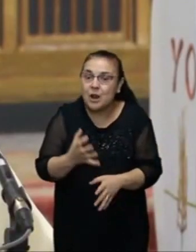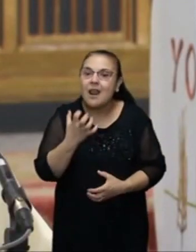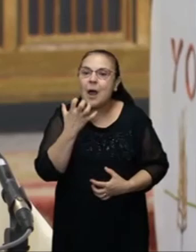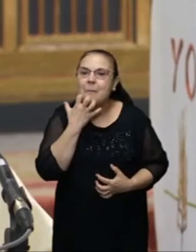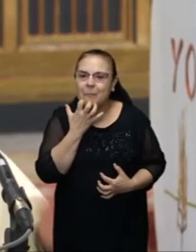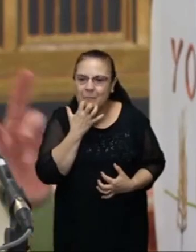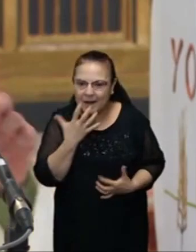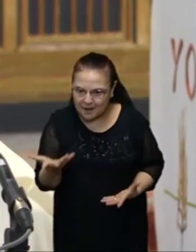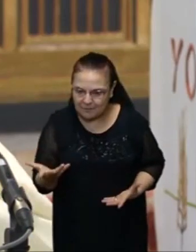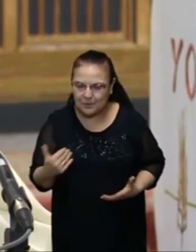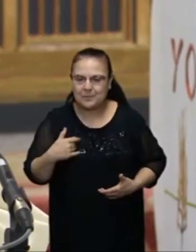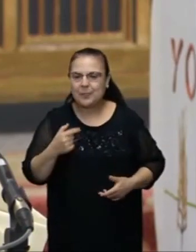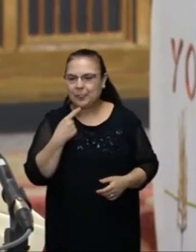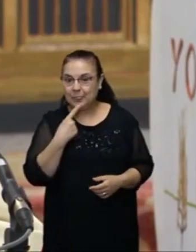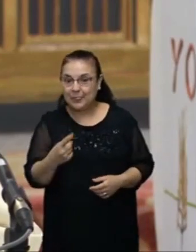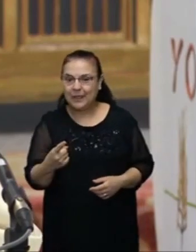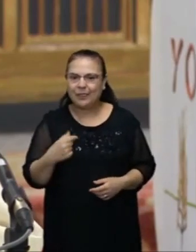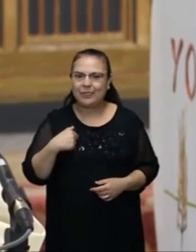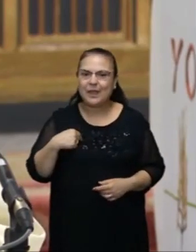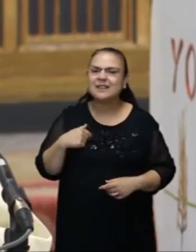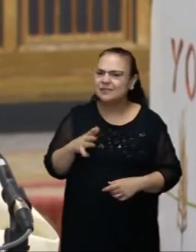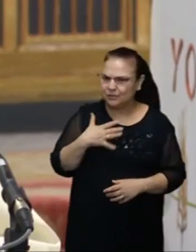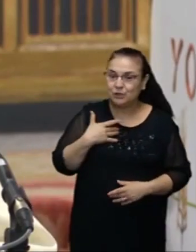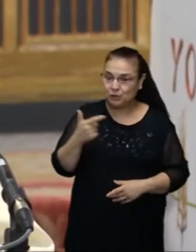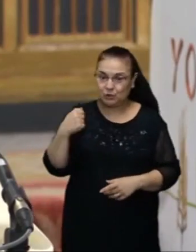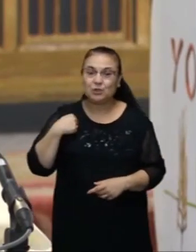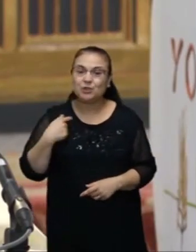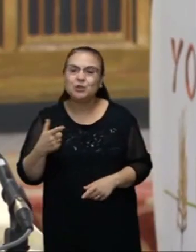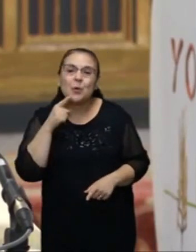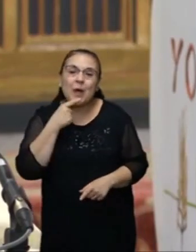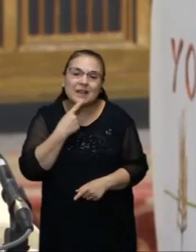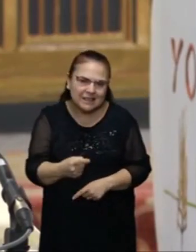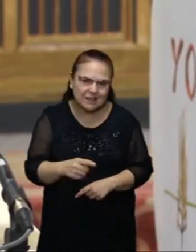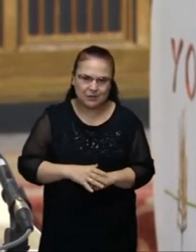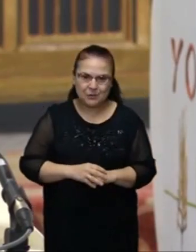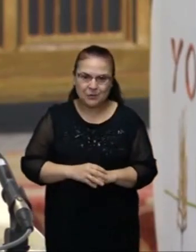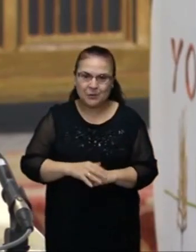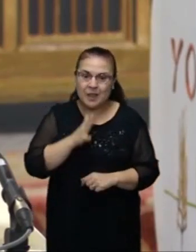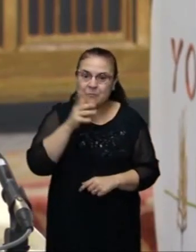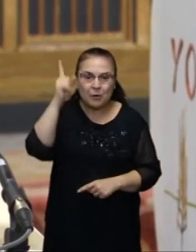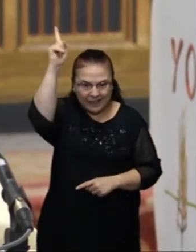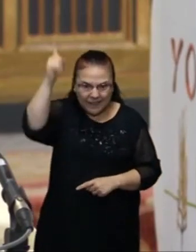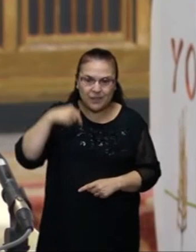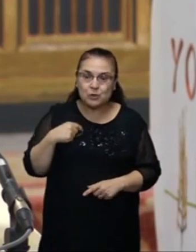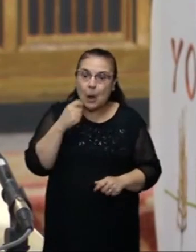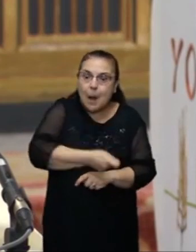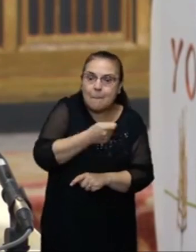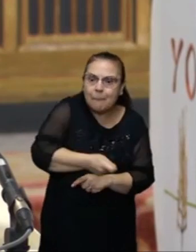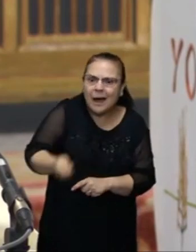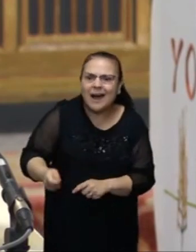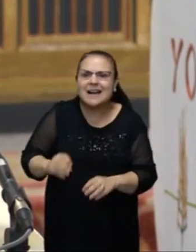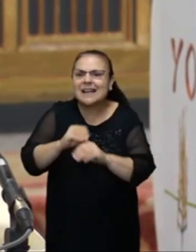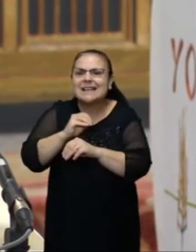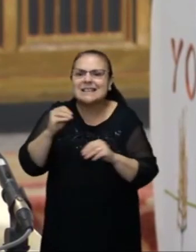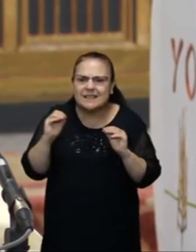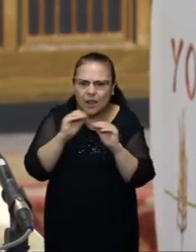el Señor dice, por tu boca te condeno, no por mí, sino por lo que tú has dicho. Porque Dios viene a pagar a cada uno según sus